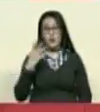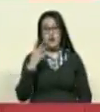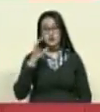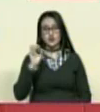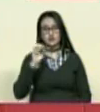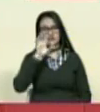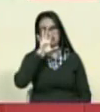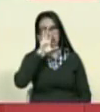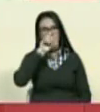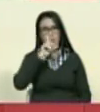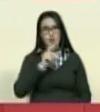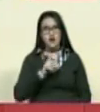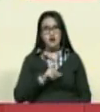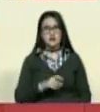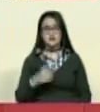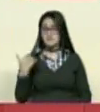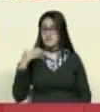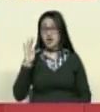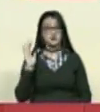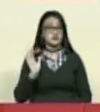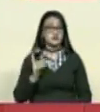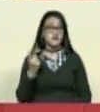4 o 5 años y más.